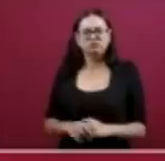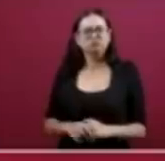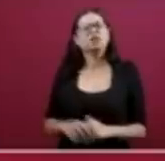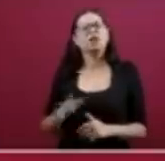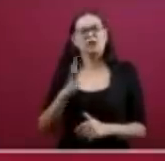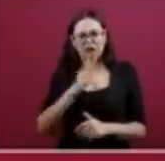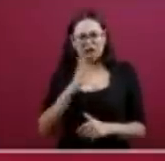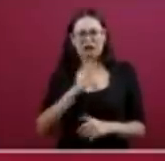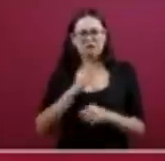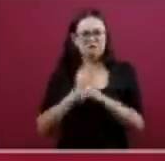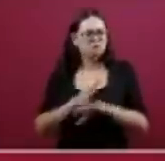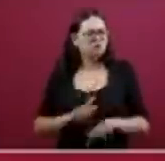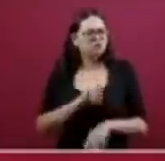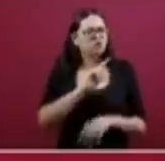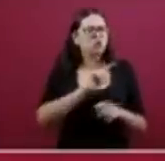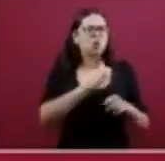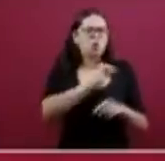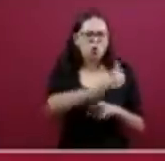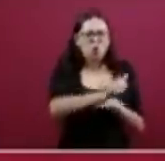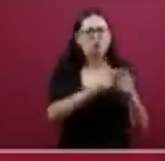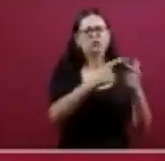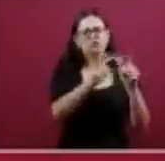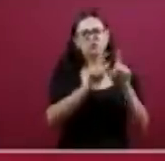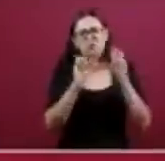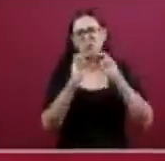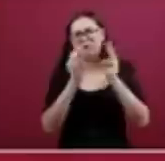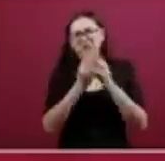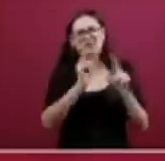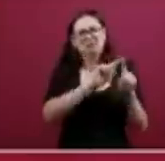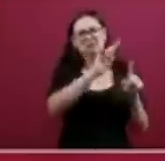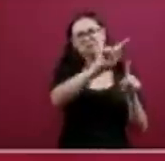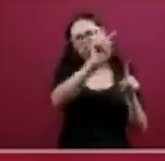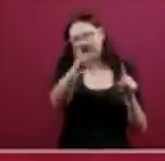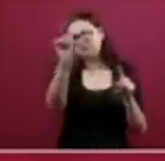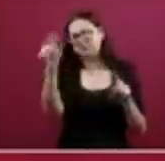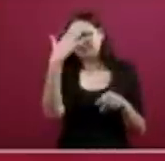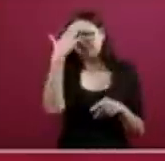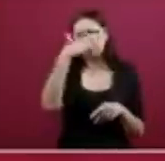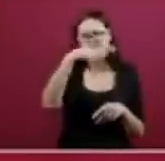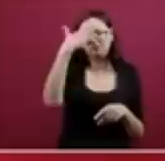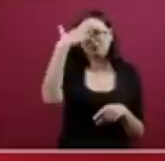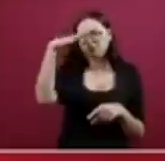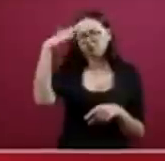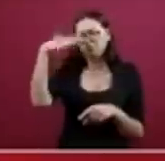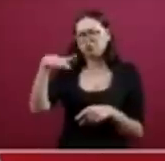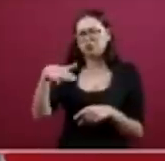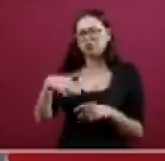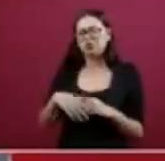otras organizaciones que están actuando, que